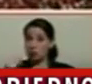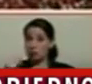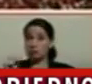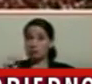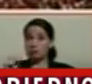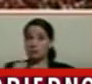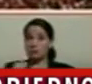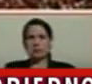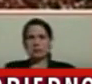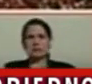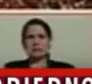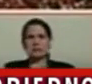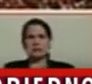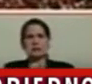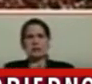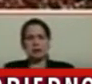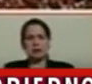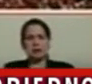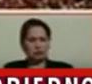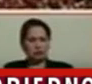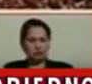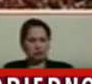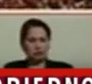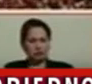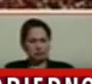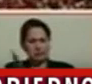Elio Abrams.